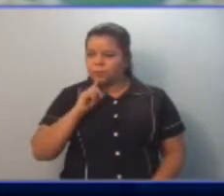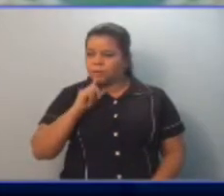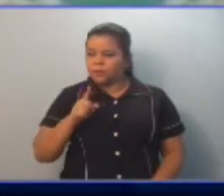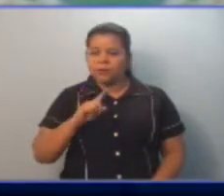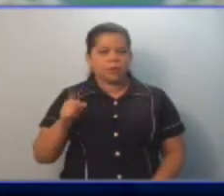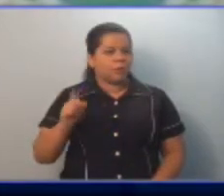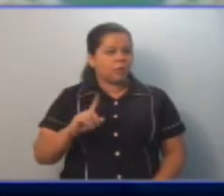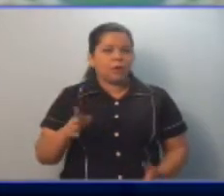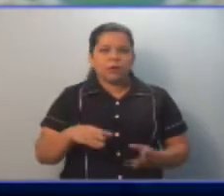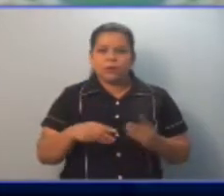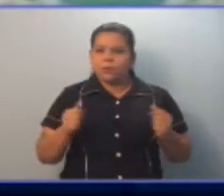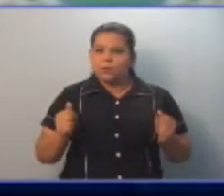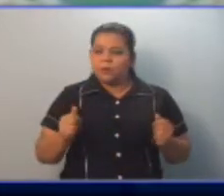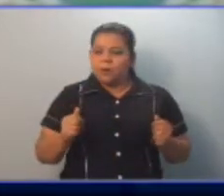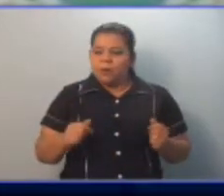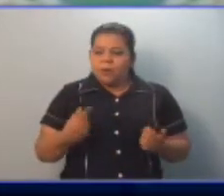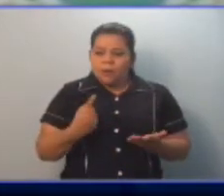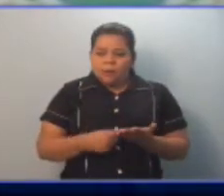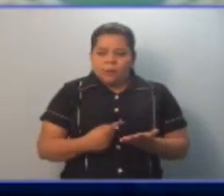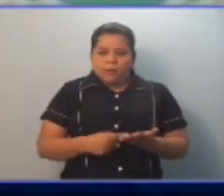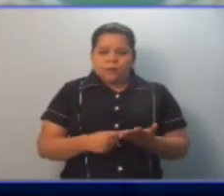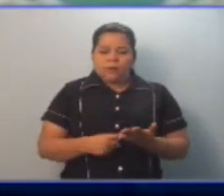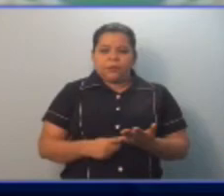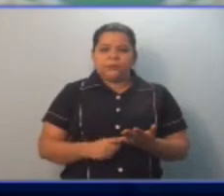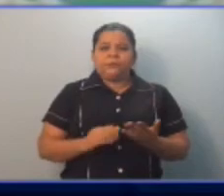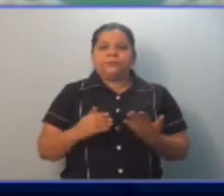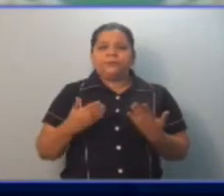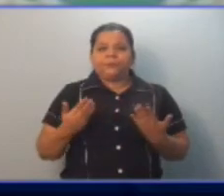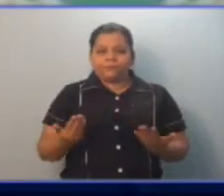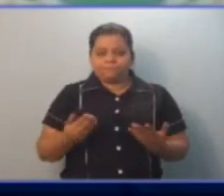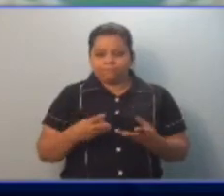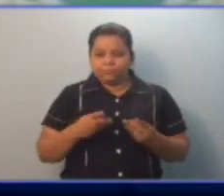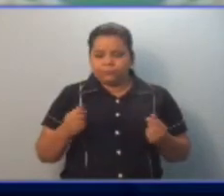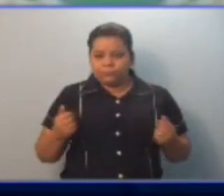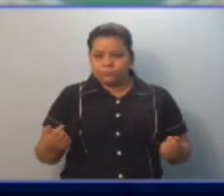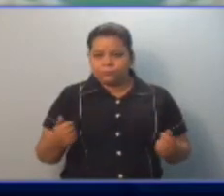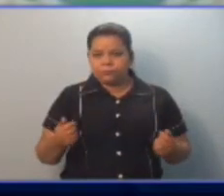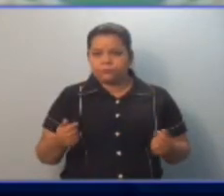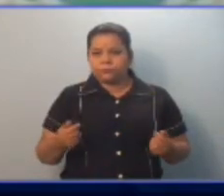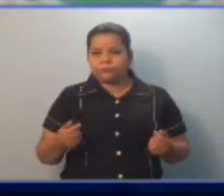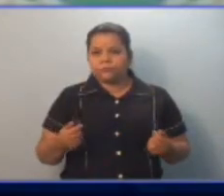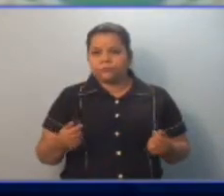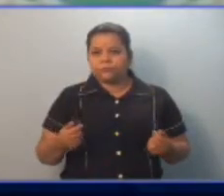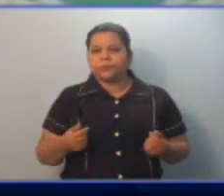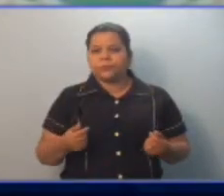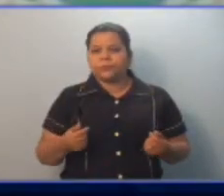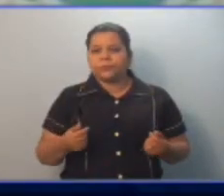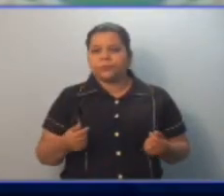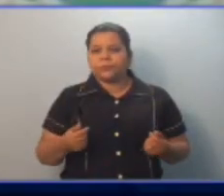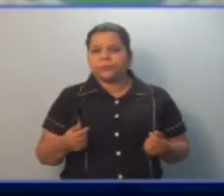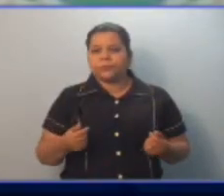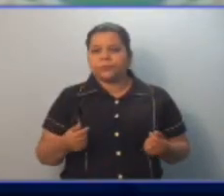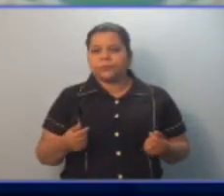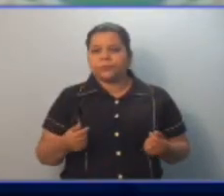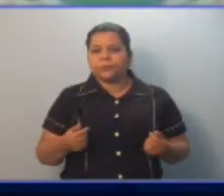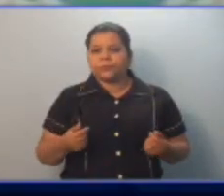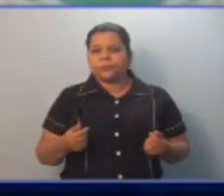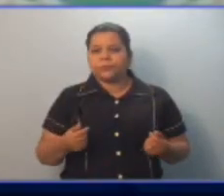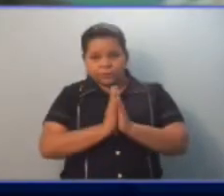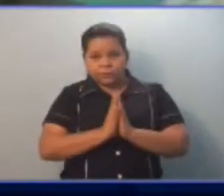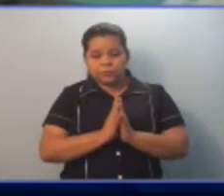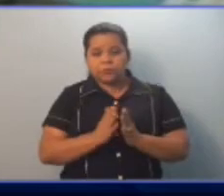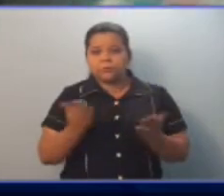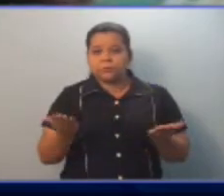cautelar, resolvieron el fondo del asunto, porque resolvieron, por ejemplo, una de las peticiones